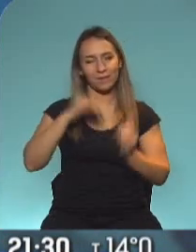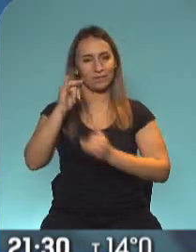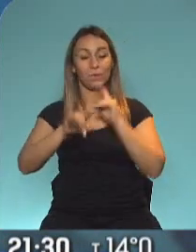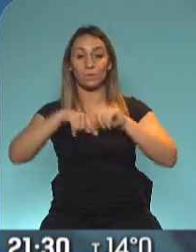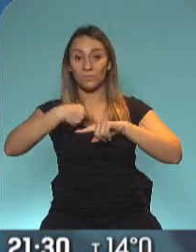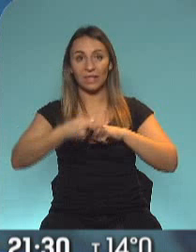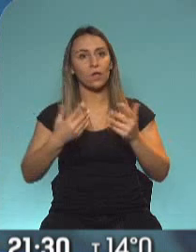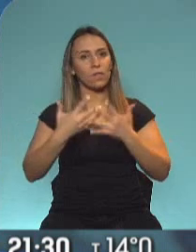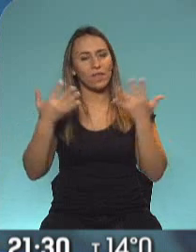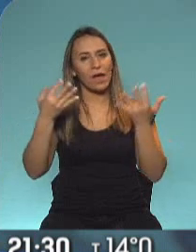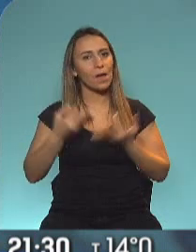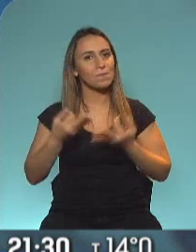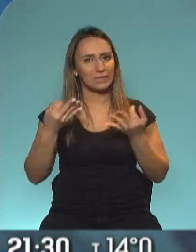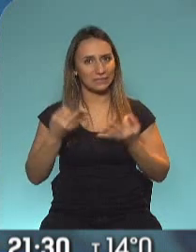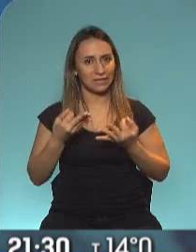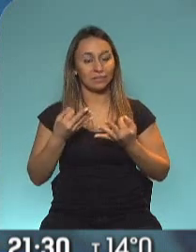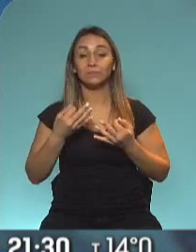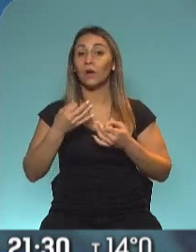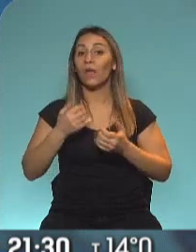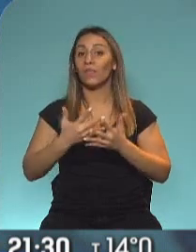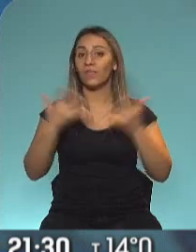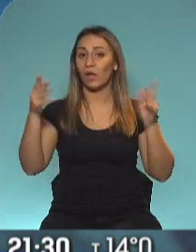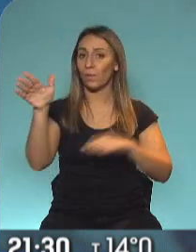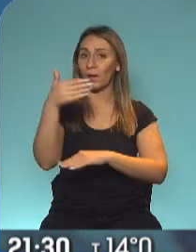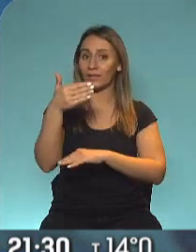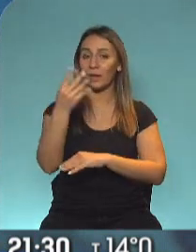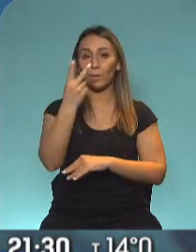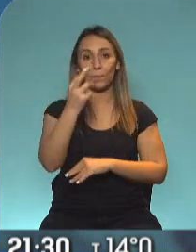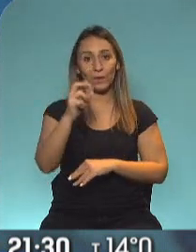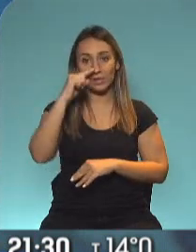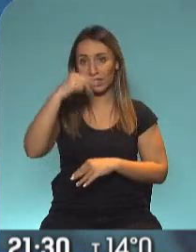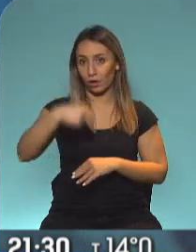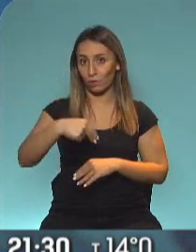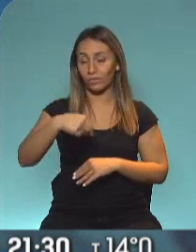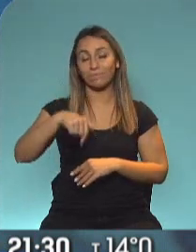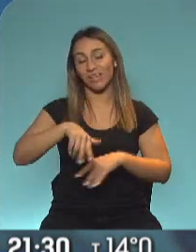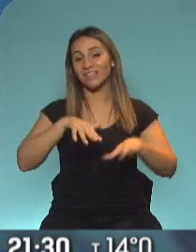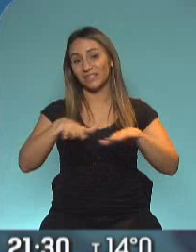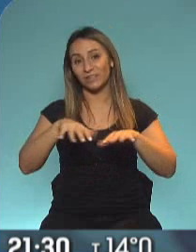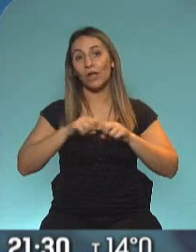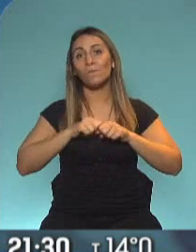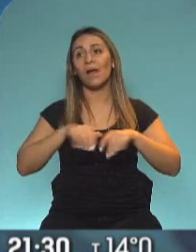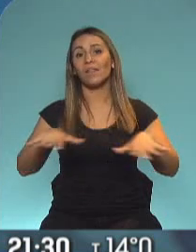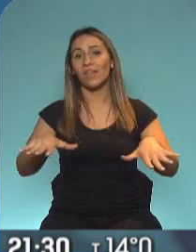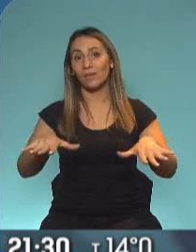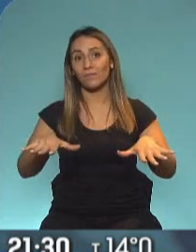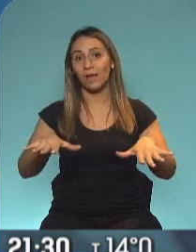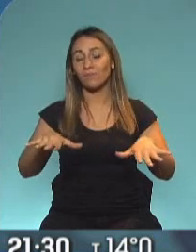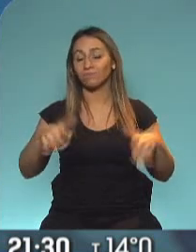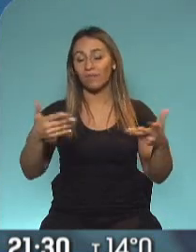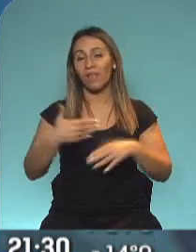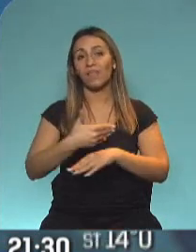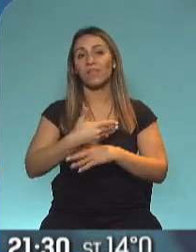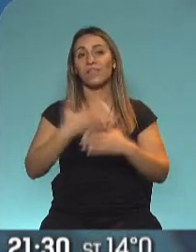muy especial. En principio es el Día de la Bandera, 20 de junio, y en este contexto de pandemia adquiere un simbolismo